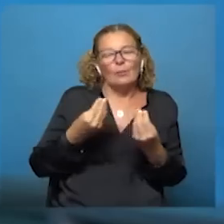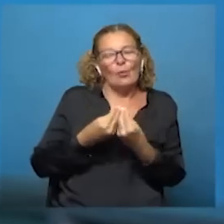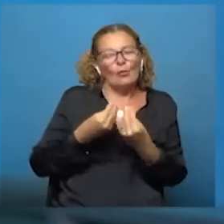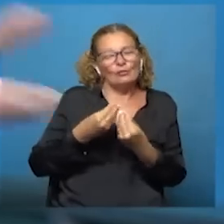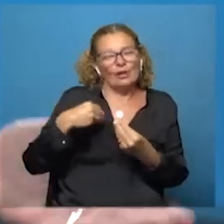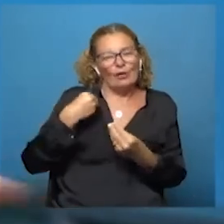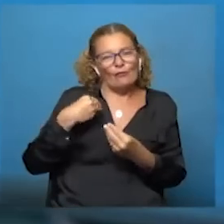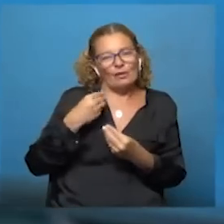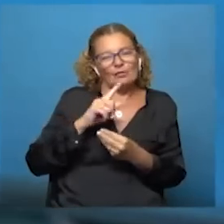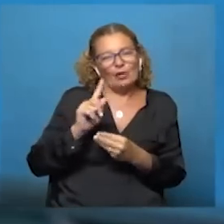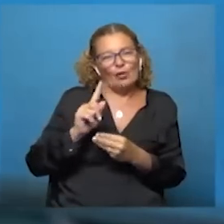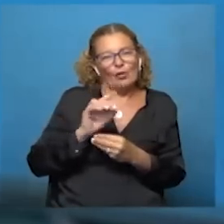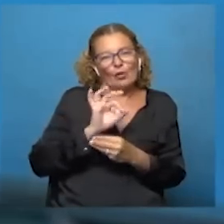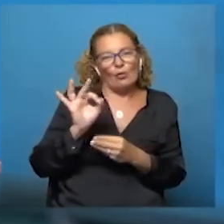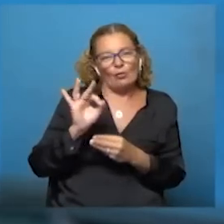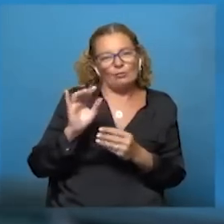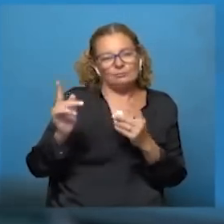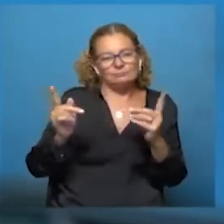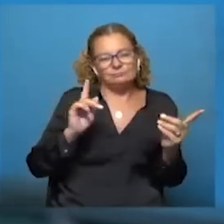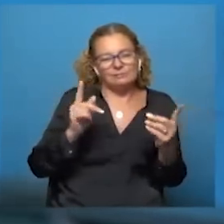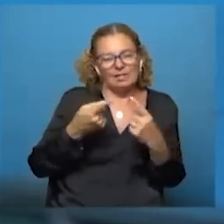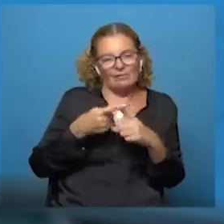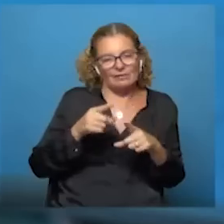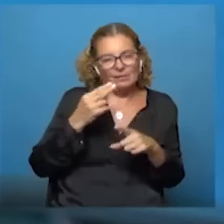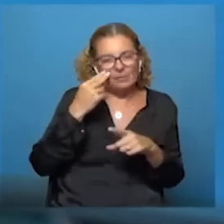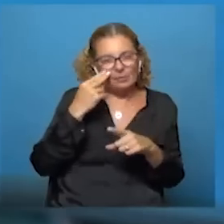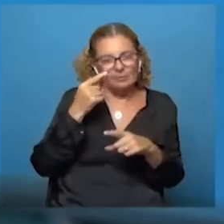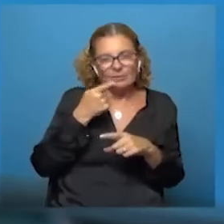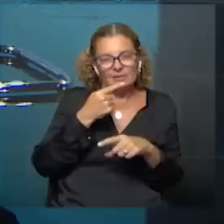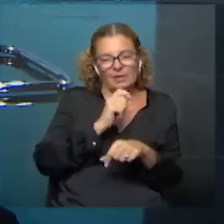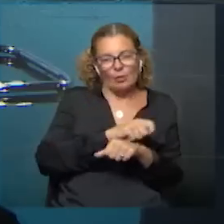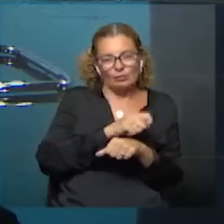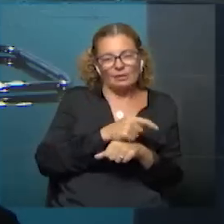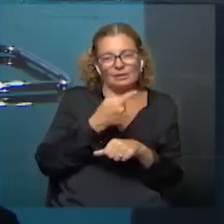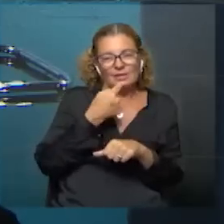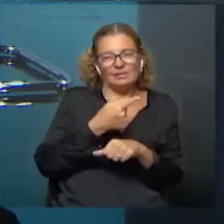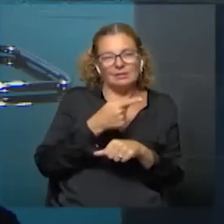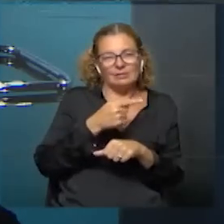o fue una regularidad De punta a punta digo Bueno lo va a determinar